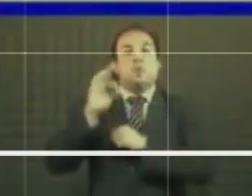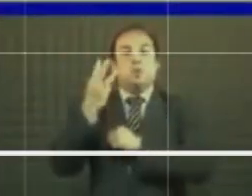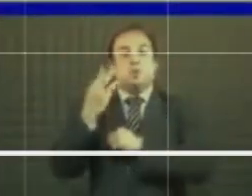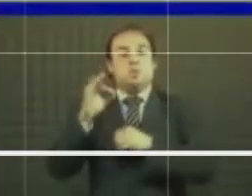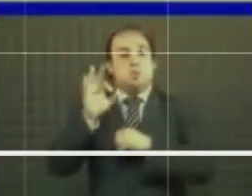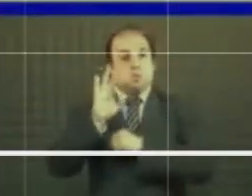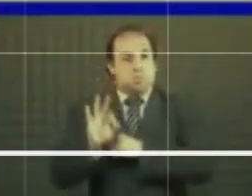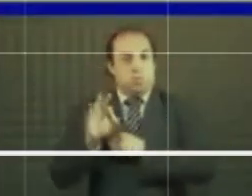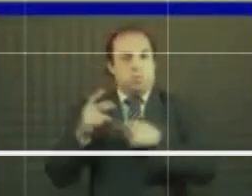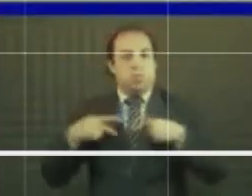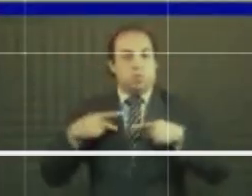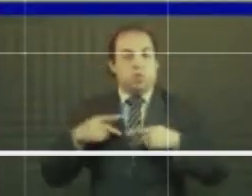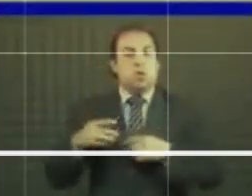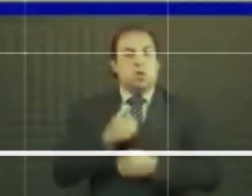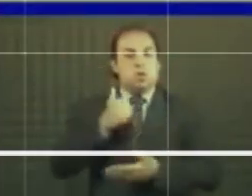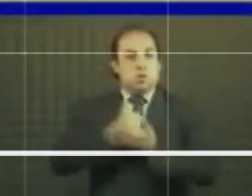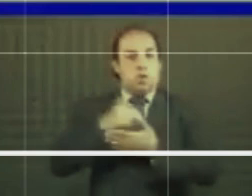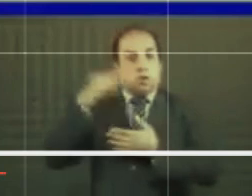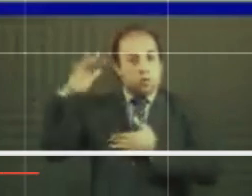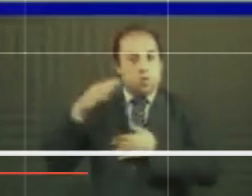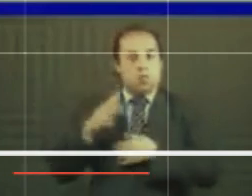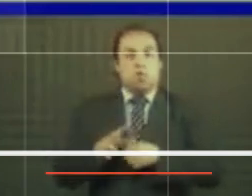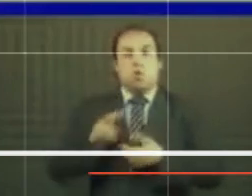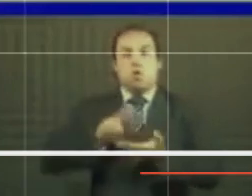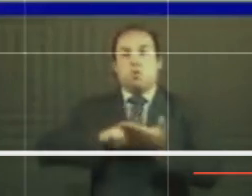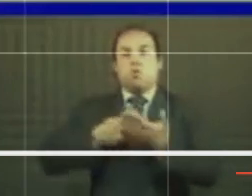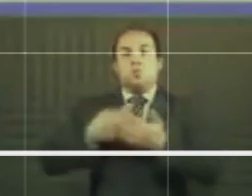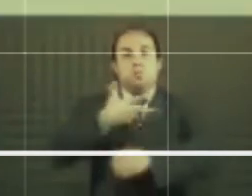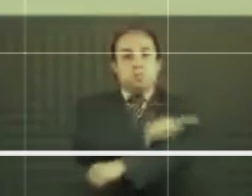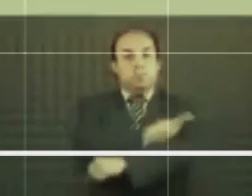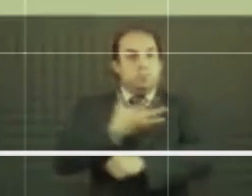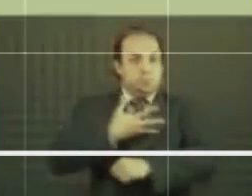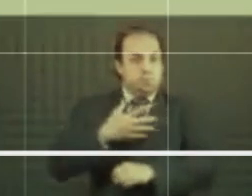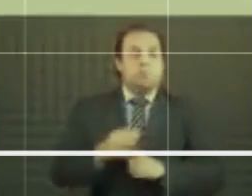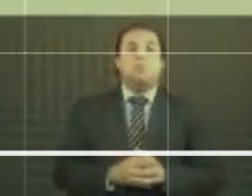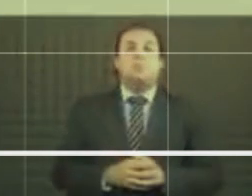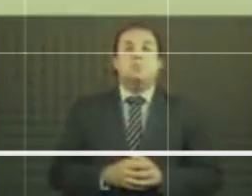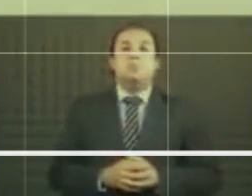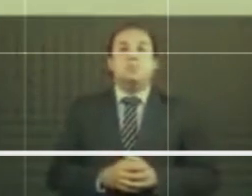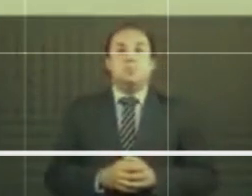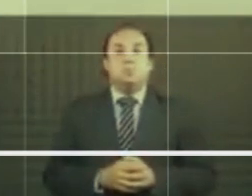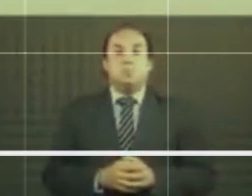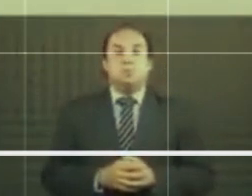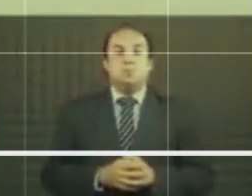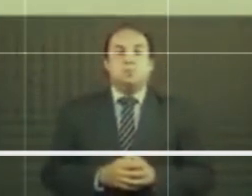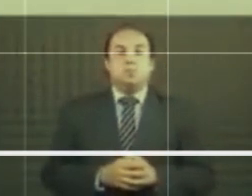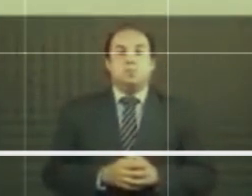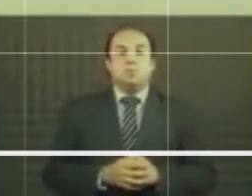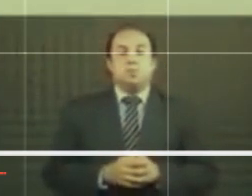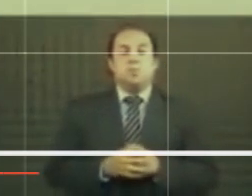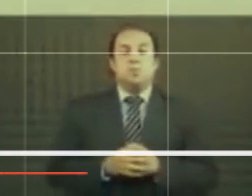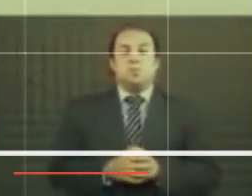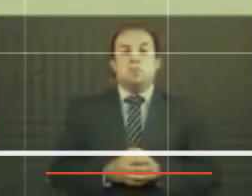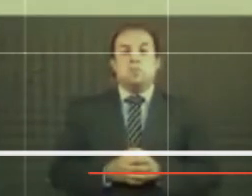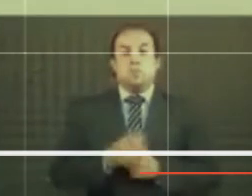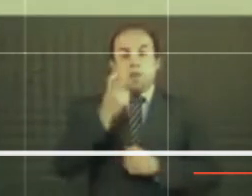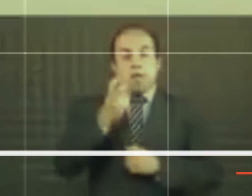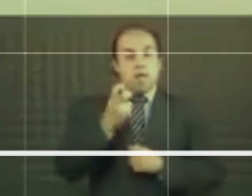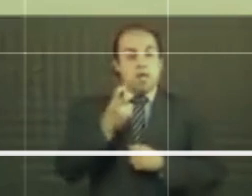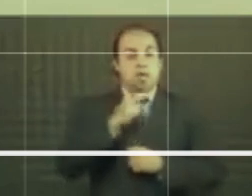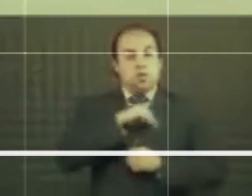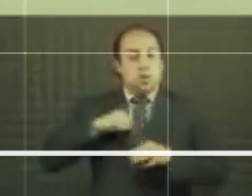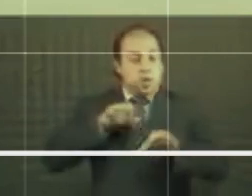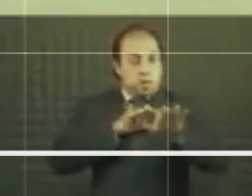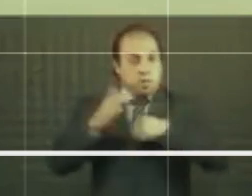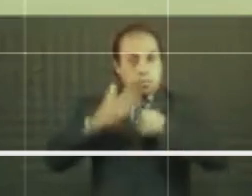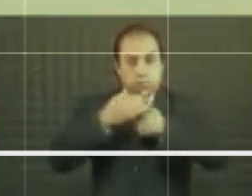de las personas de la ciudad adultas ya con esquema completo. Siguiente. Y así es como vamos a